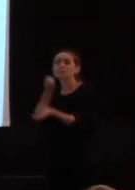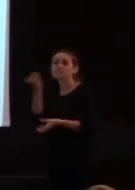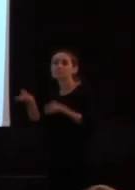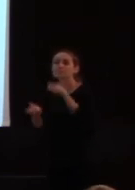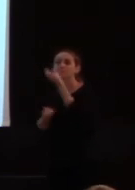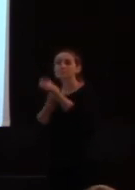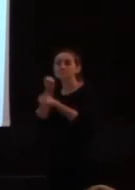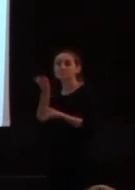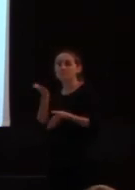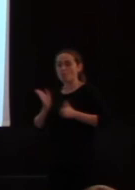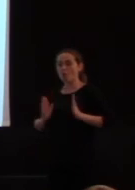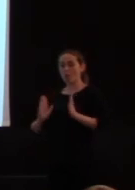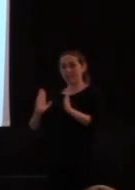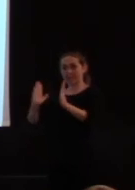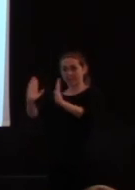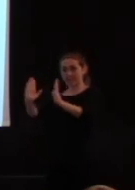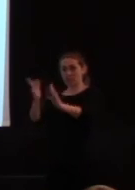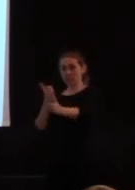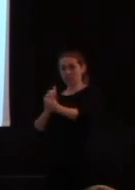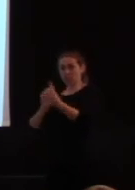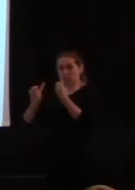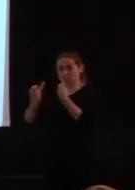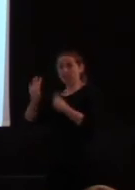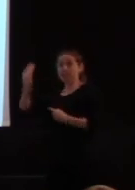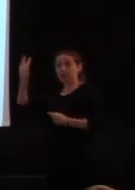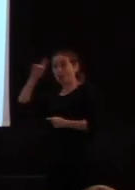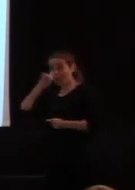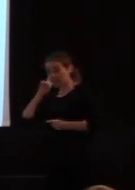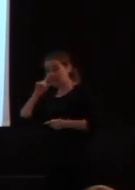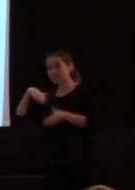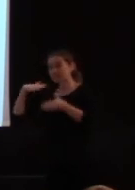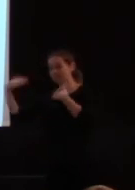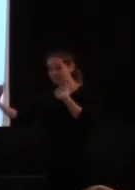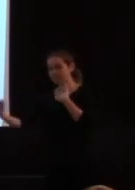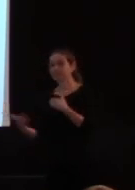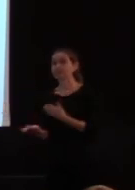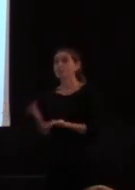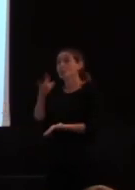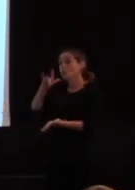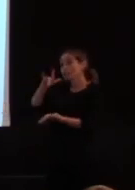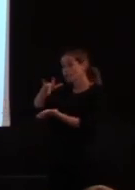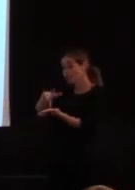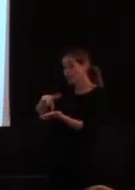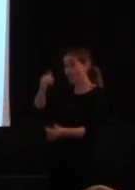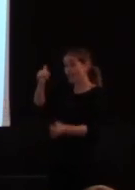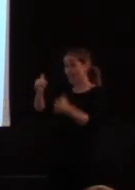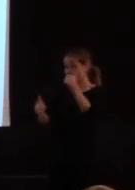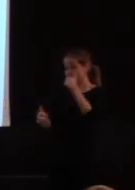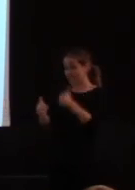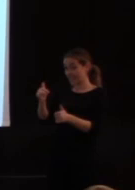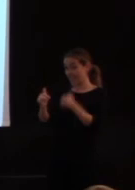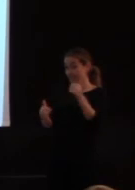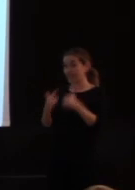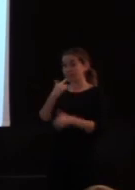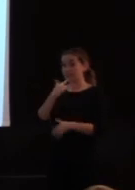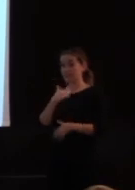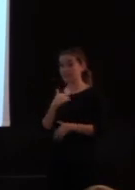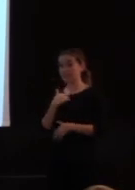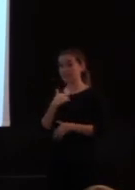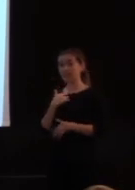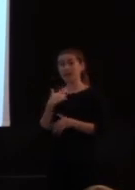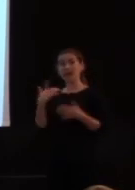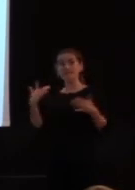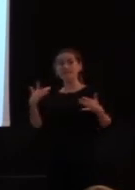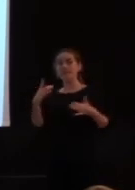el trayecto, ¿no? Bueno. Y cuando llegaron los exámenes, me dice, ay, fíjate qué correo